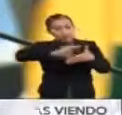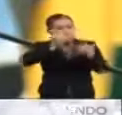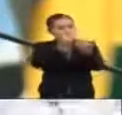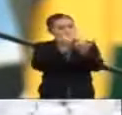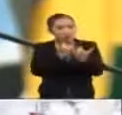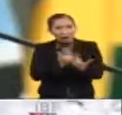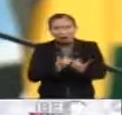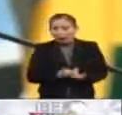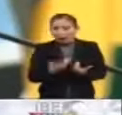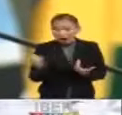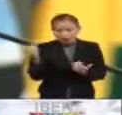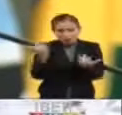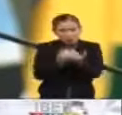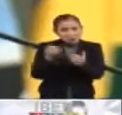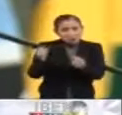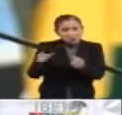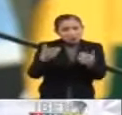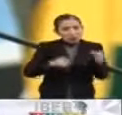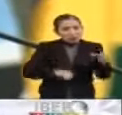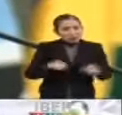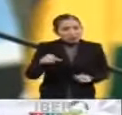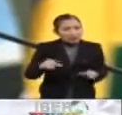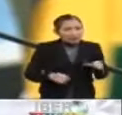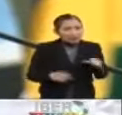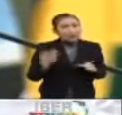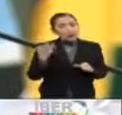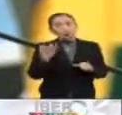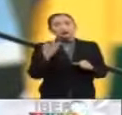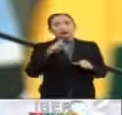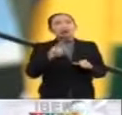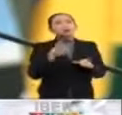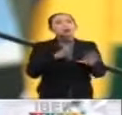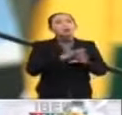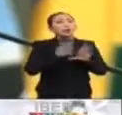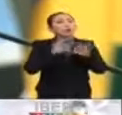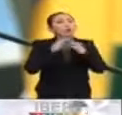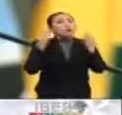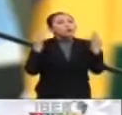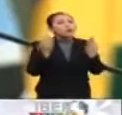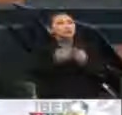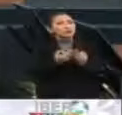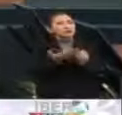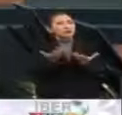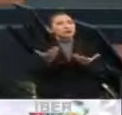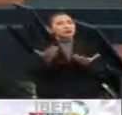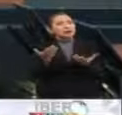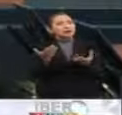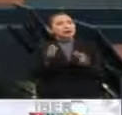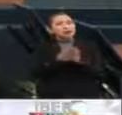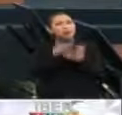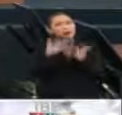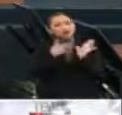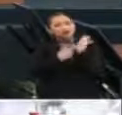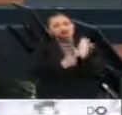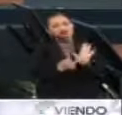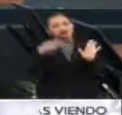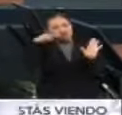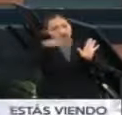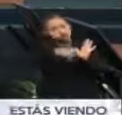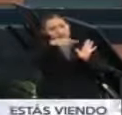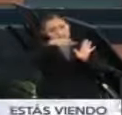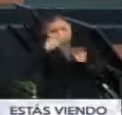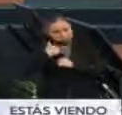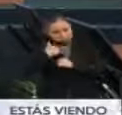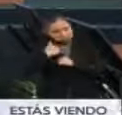continental, y que de alguna forma es una manera por demás en donde se proyectan a las